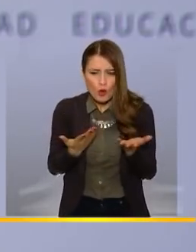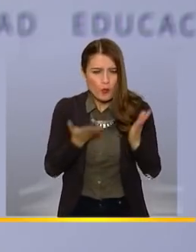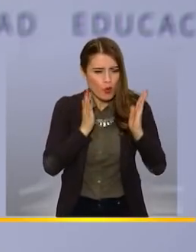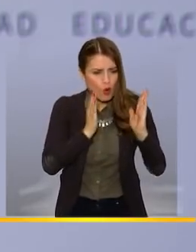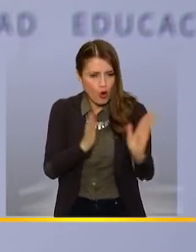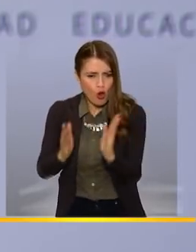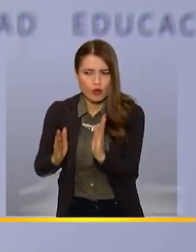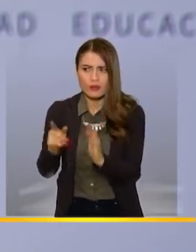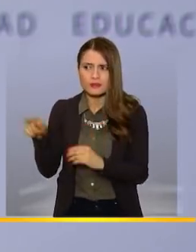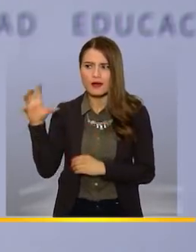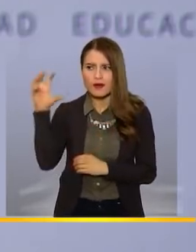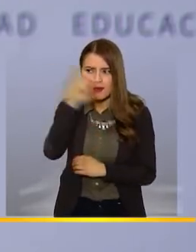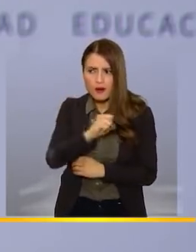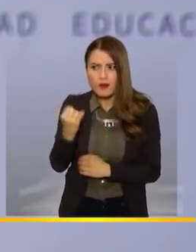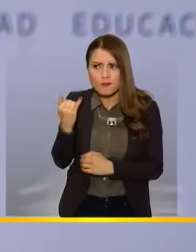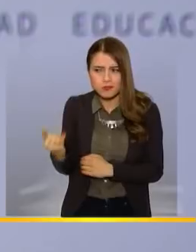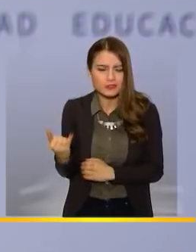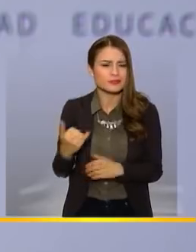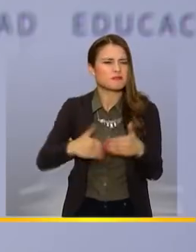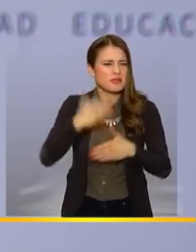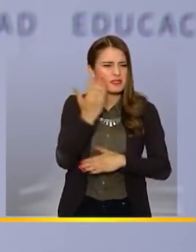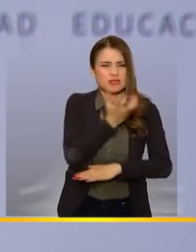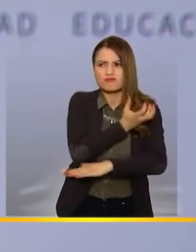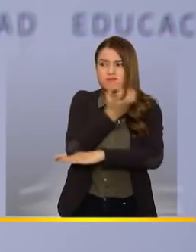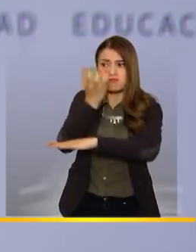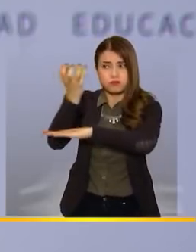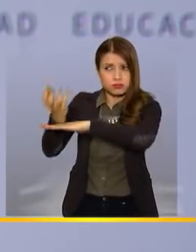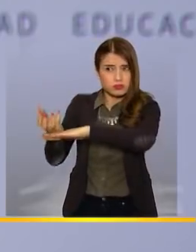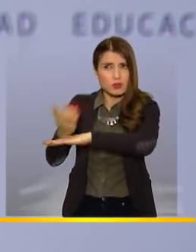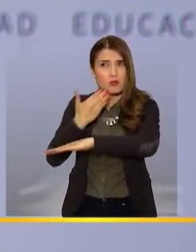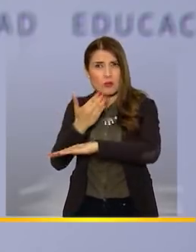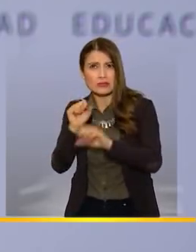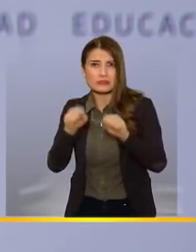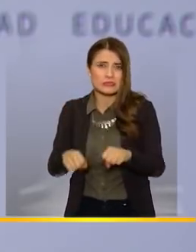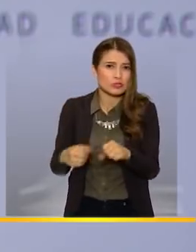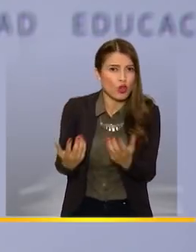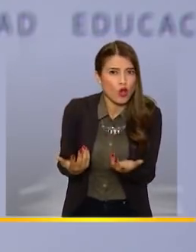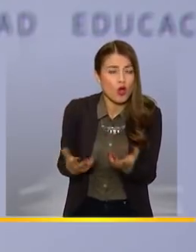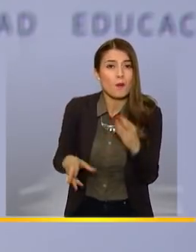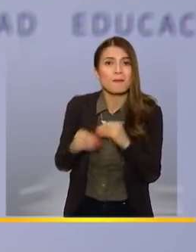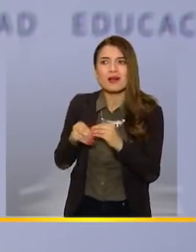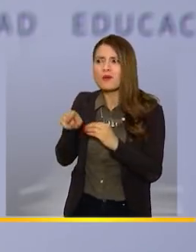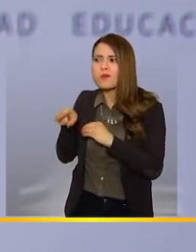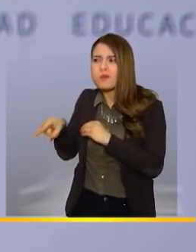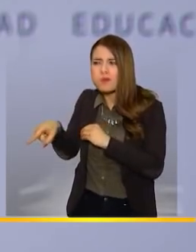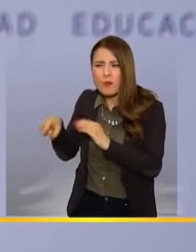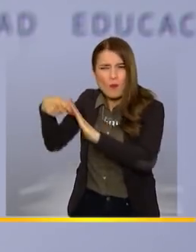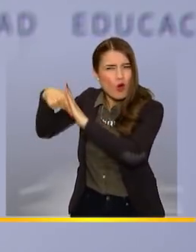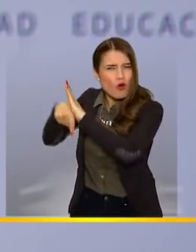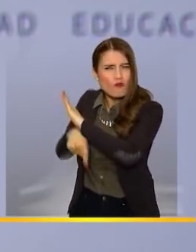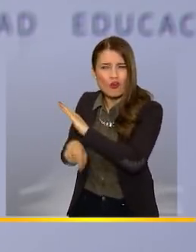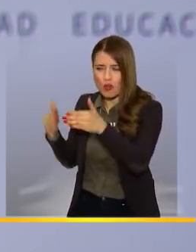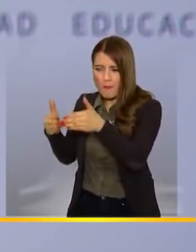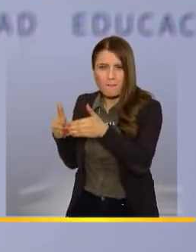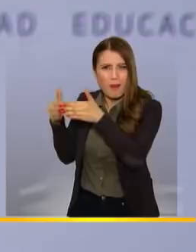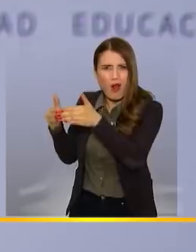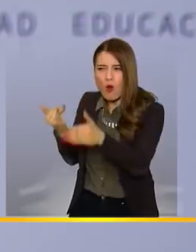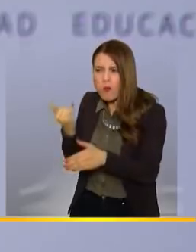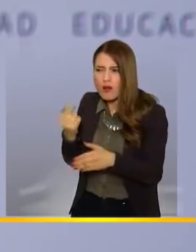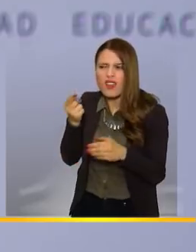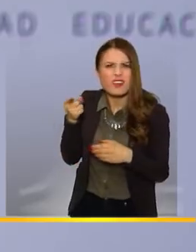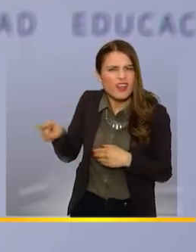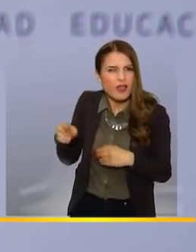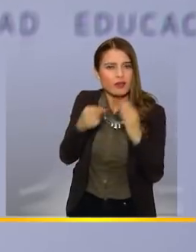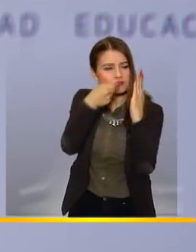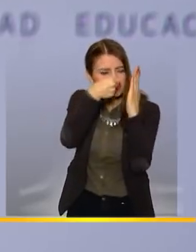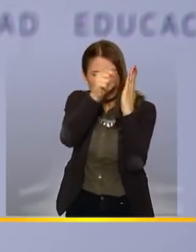intervención y el registro de todos los bienes ahí contenidos. Fue un trabajo